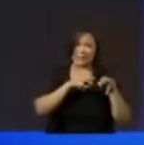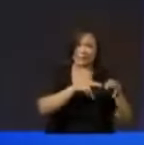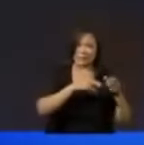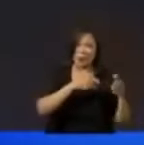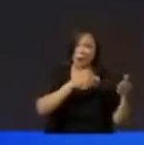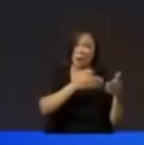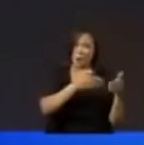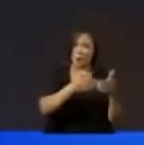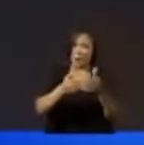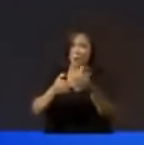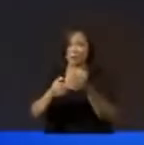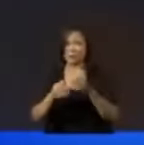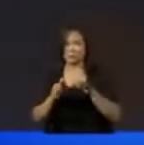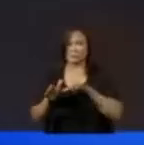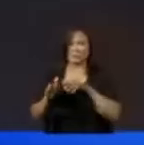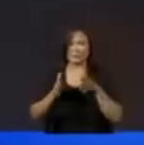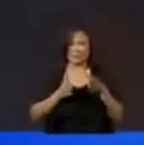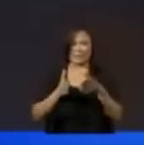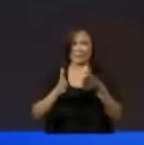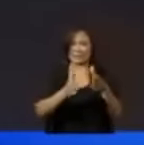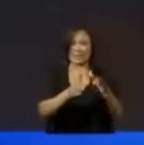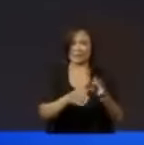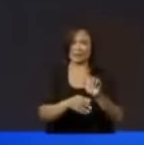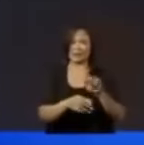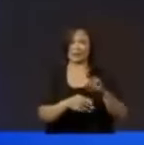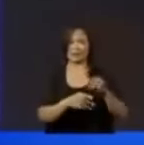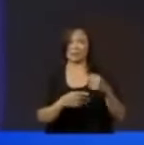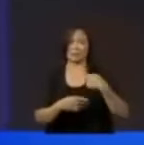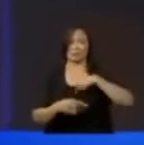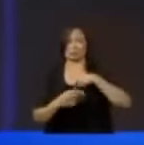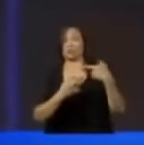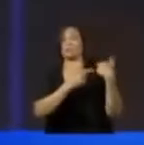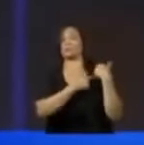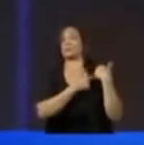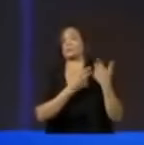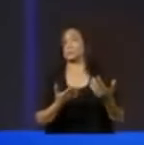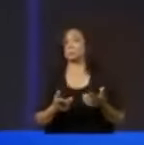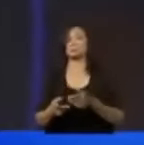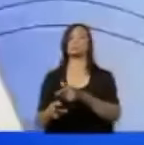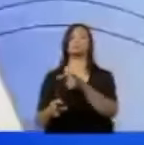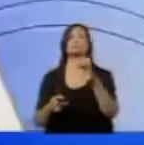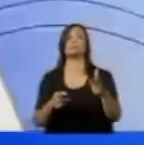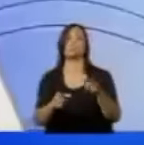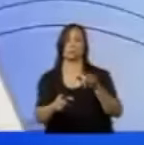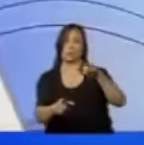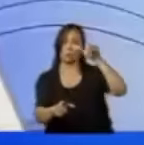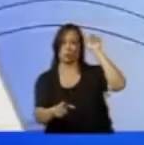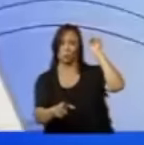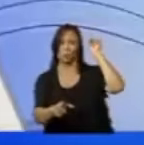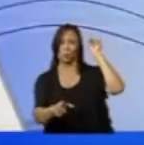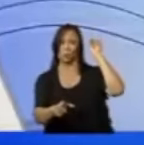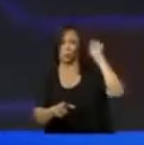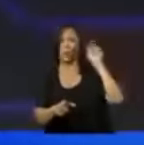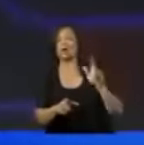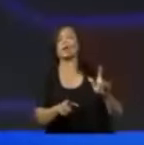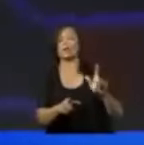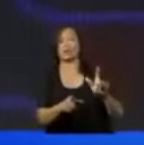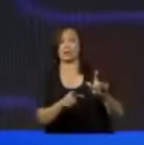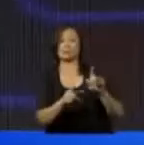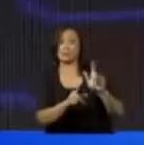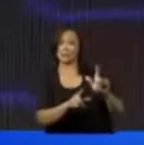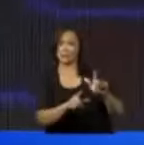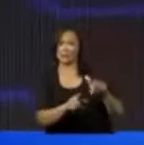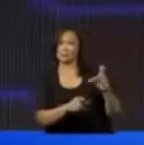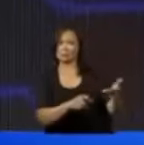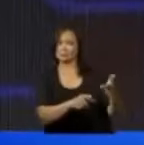marginados de los ríos, de las cañadas. Es nuestro compromiso. Adelante, candidato Leonel Fernández. Bueno,